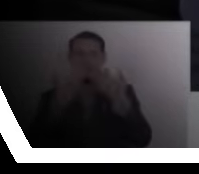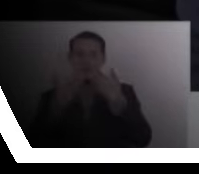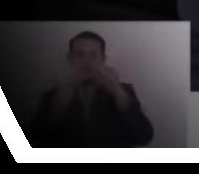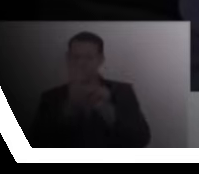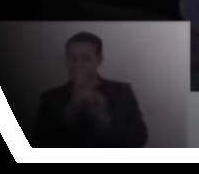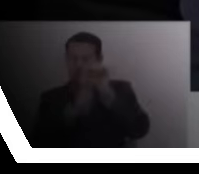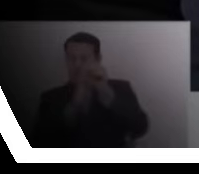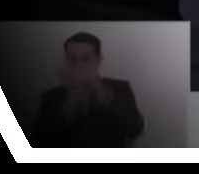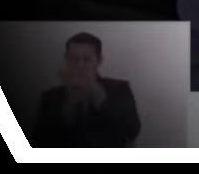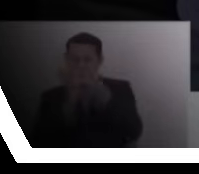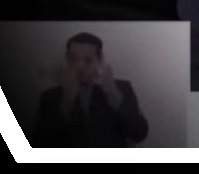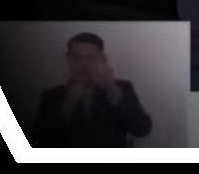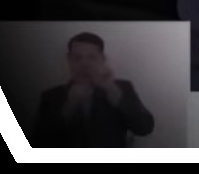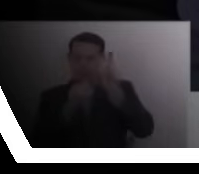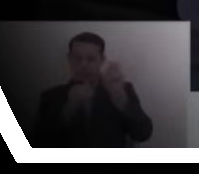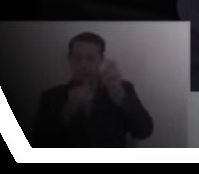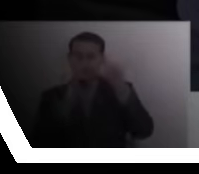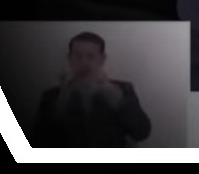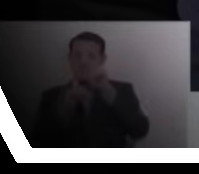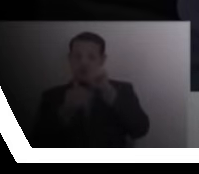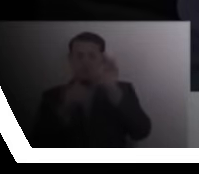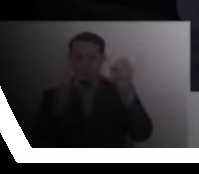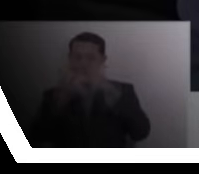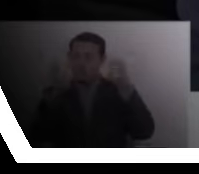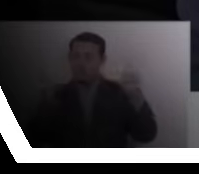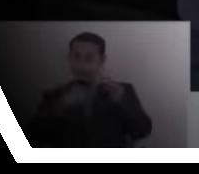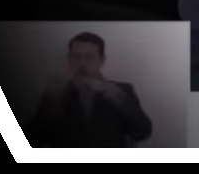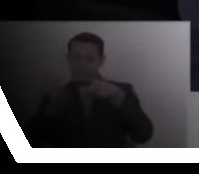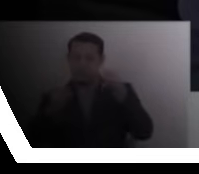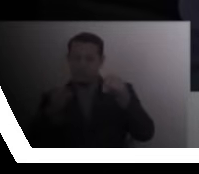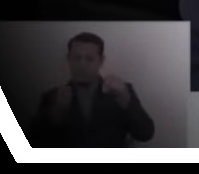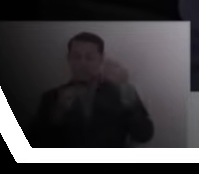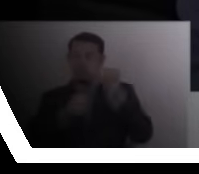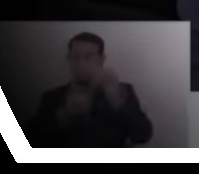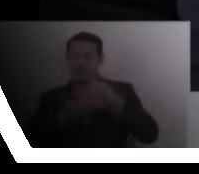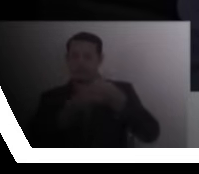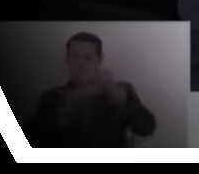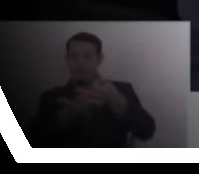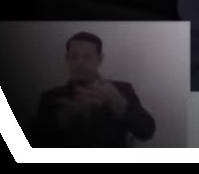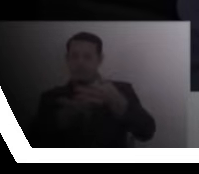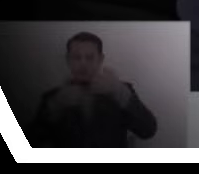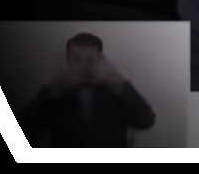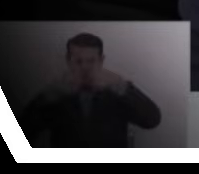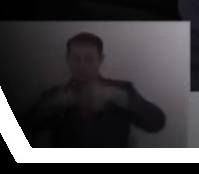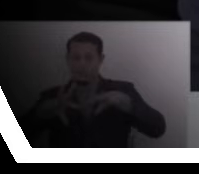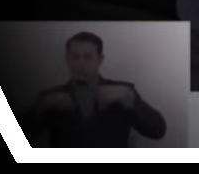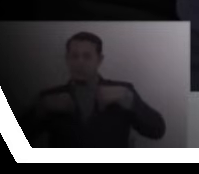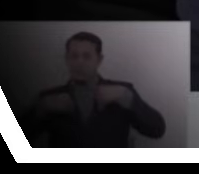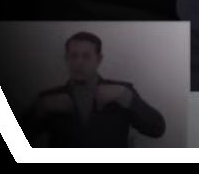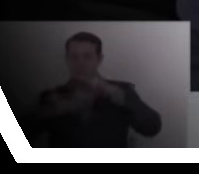de niveles de brecha en el año 2020 1200 millones esas eran las necesidades de financiamiento que se aprobaron en el